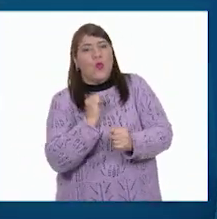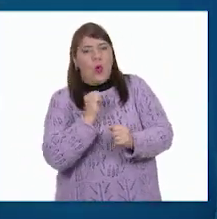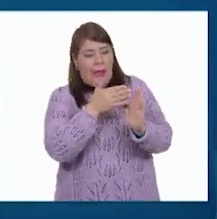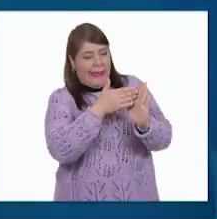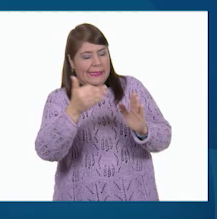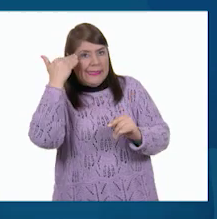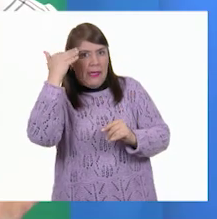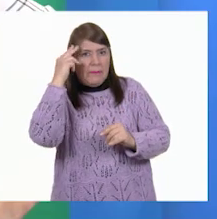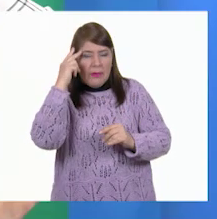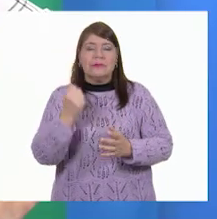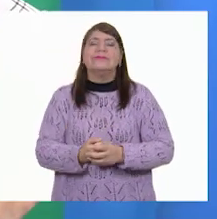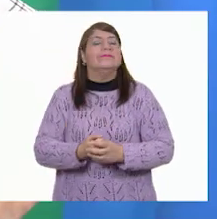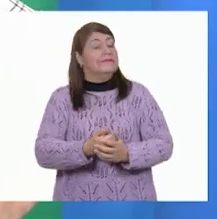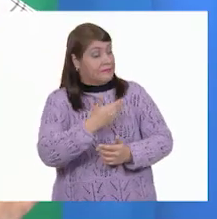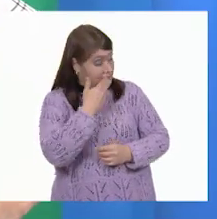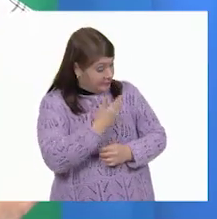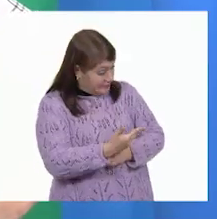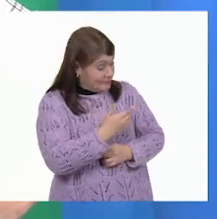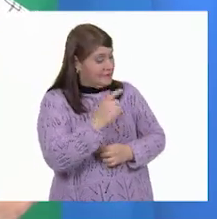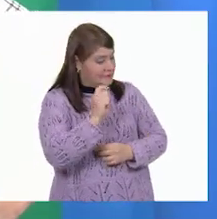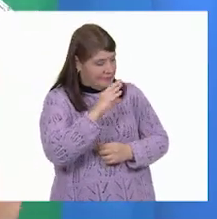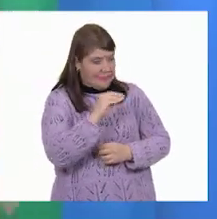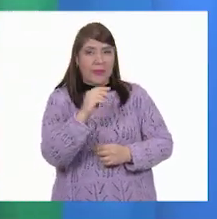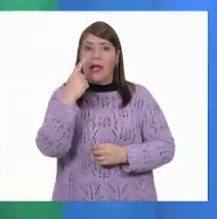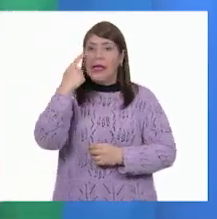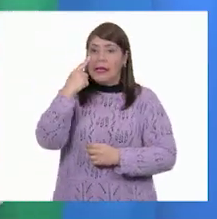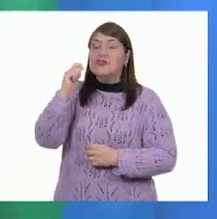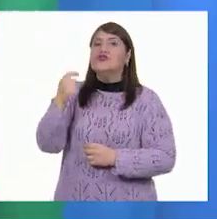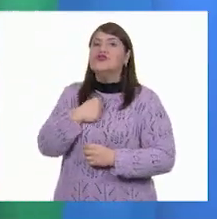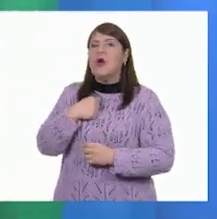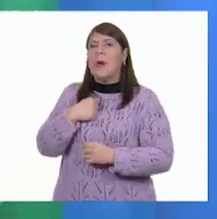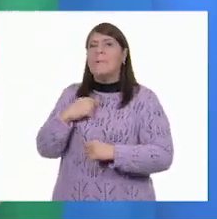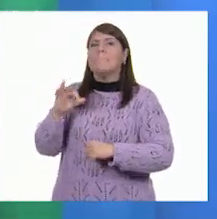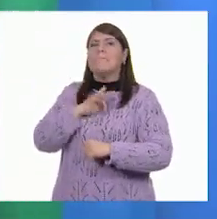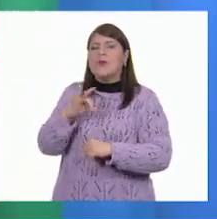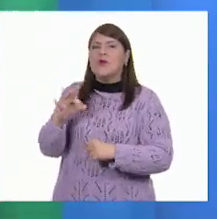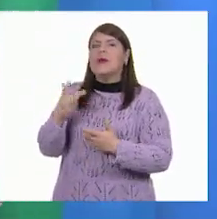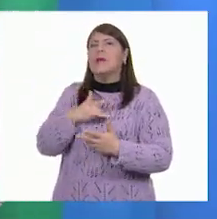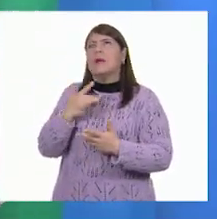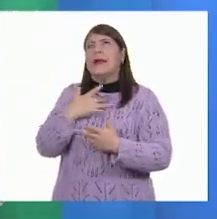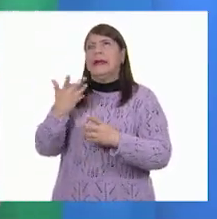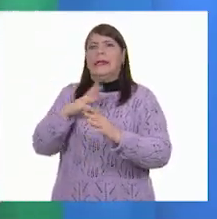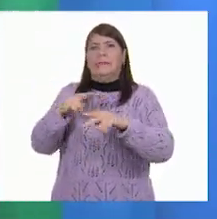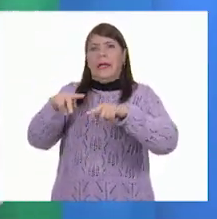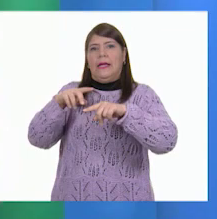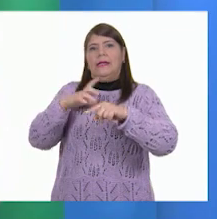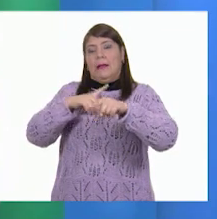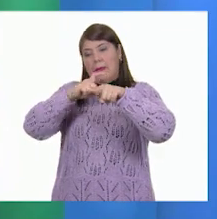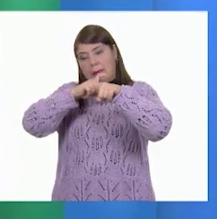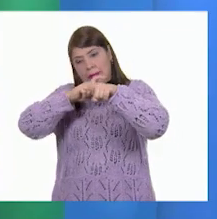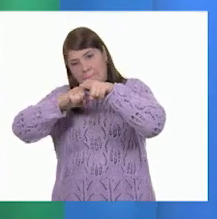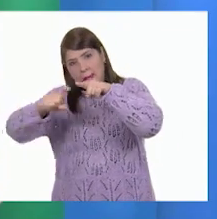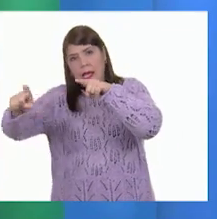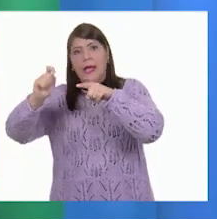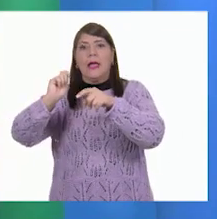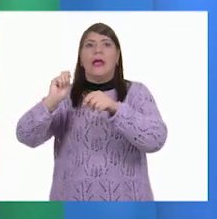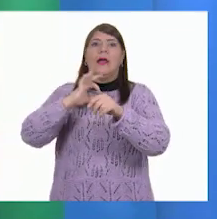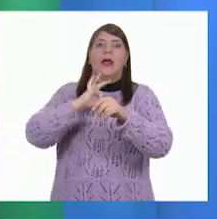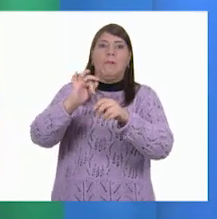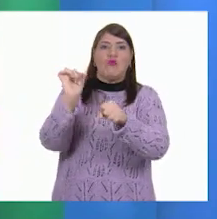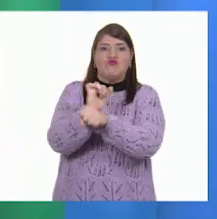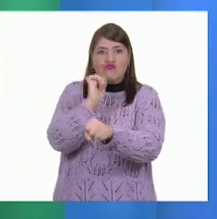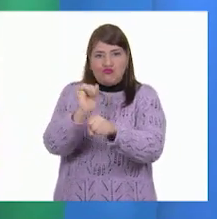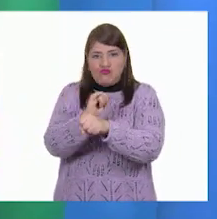Ton. Yo le agregaría a que en las fotografías se observaban tranvías y automóviles, y como estudiamos la sesión